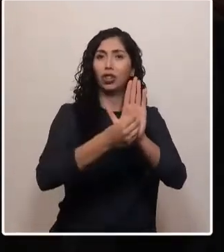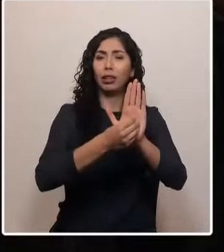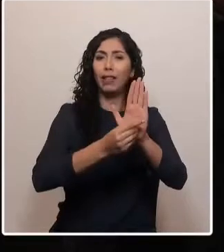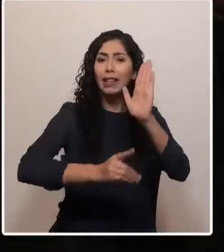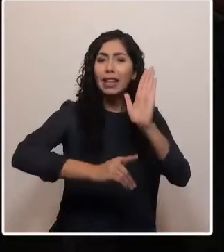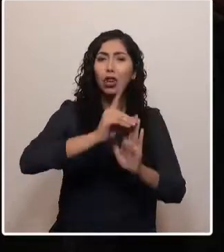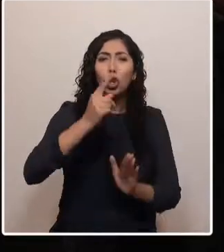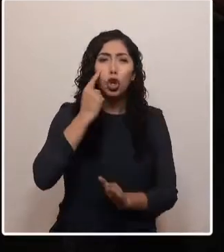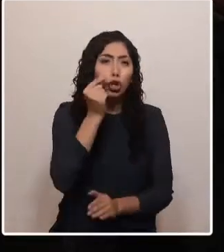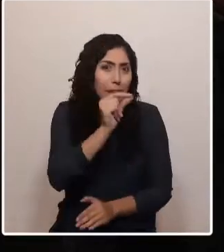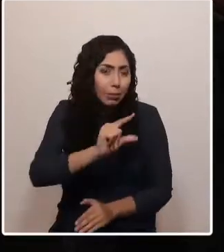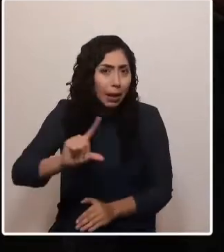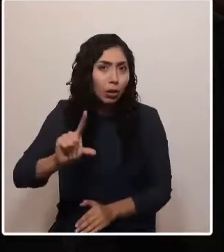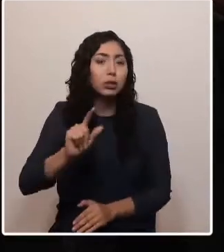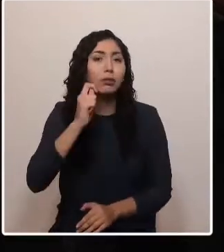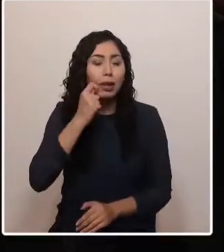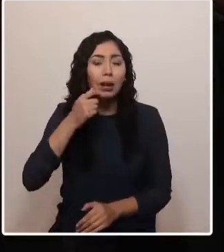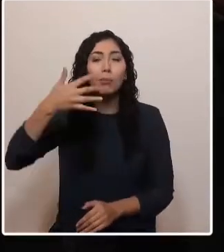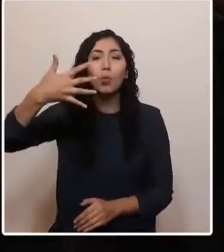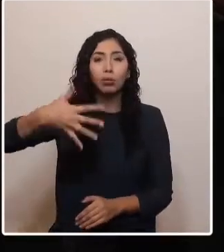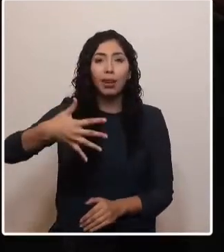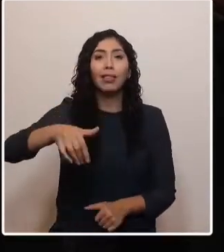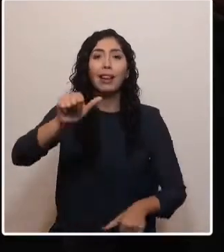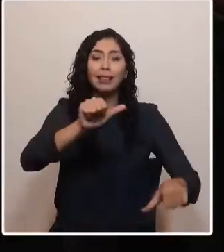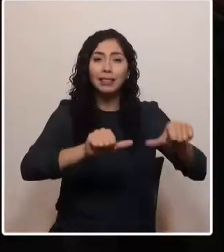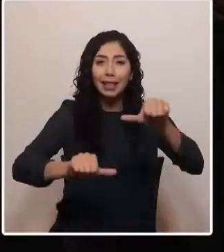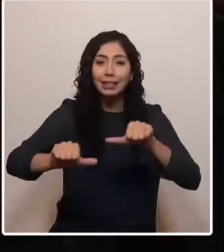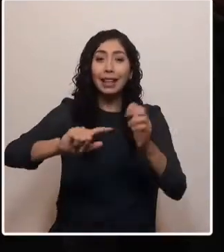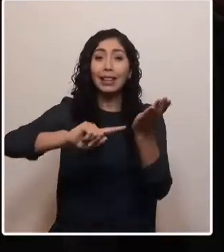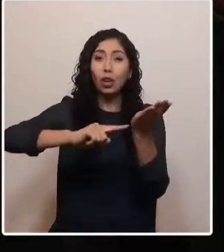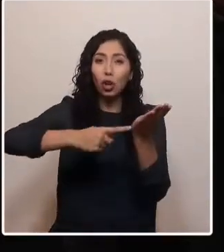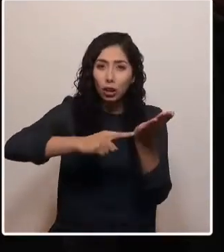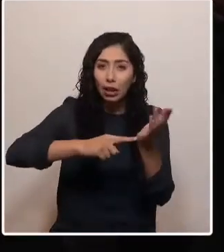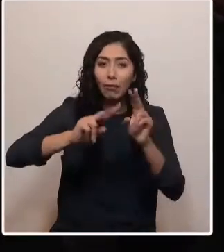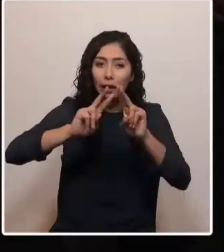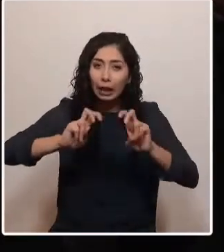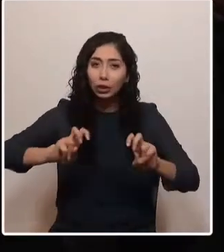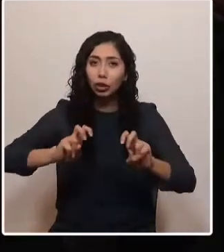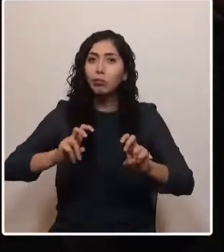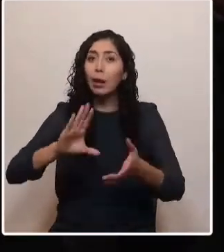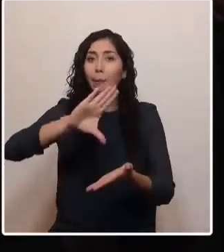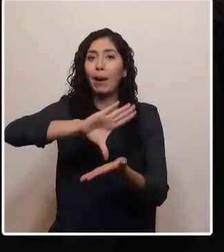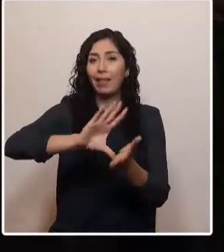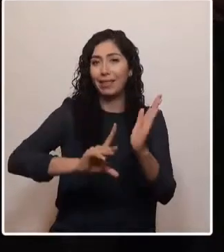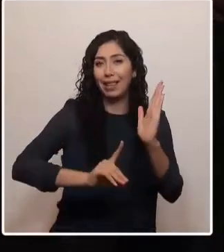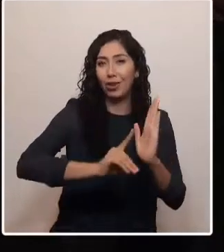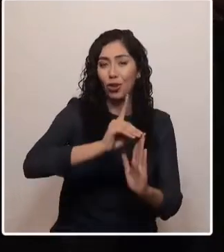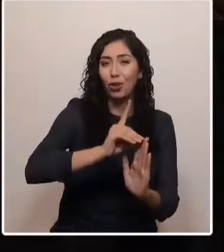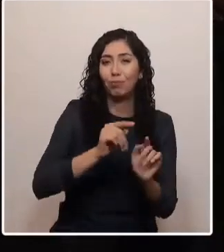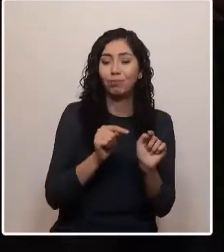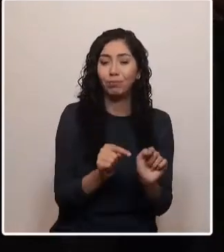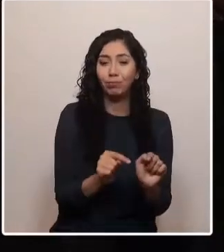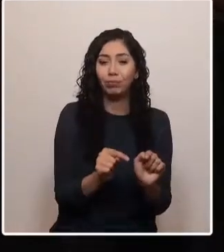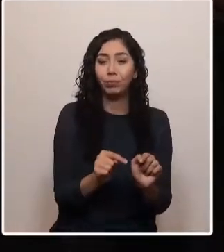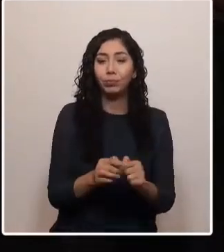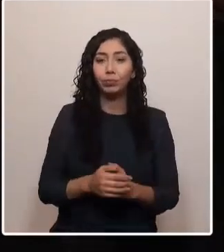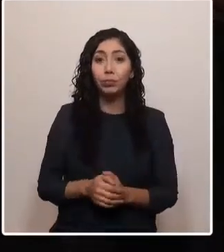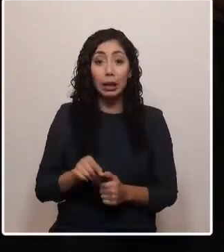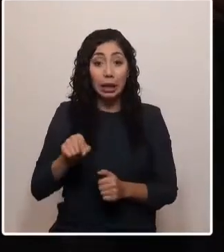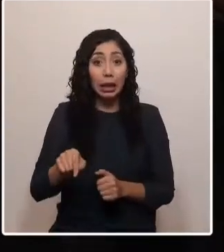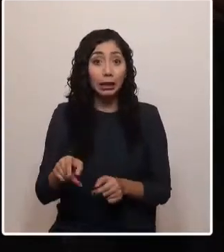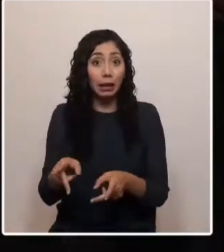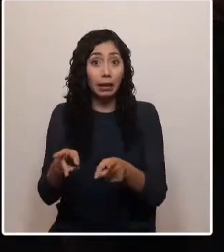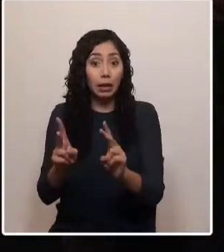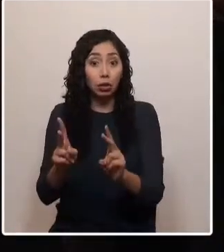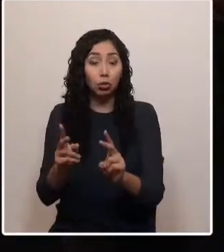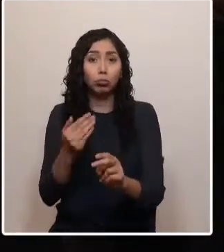la importancia de la ciencia y la investigación en el desarrollo del país y el papel que cumple este derecho en la realización de otros derechos fundamentales, como el